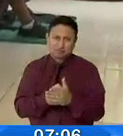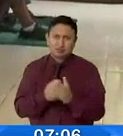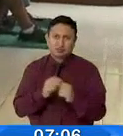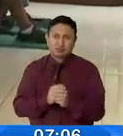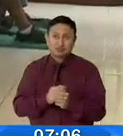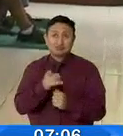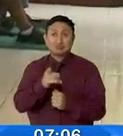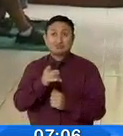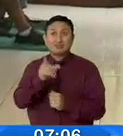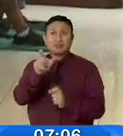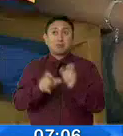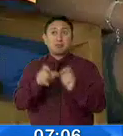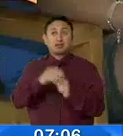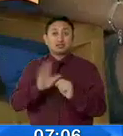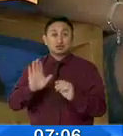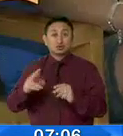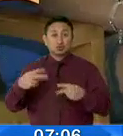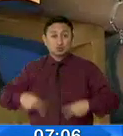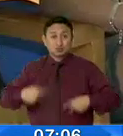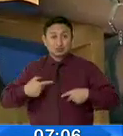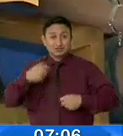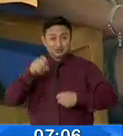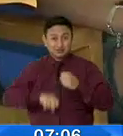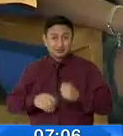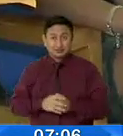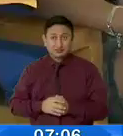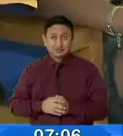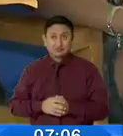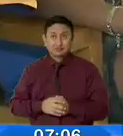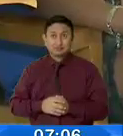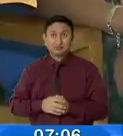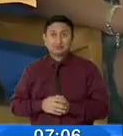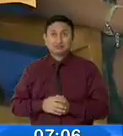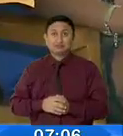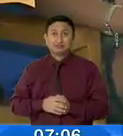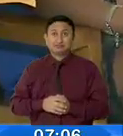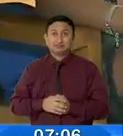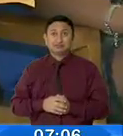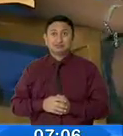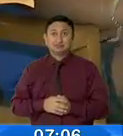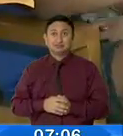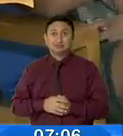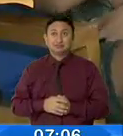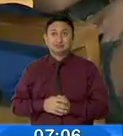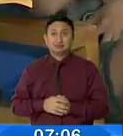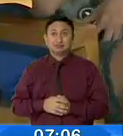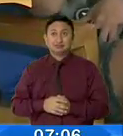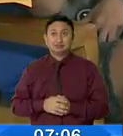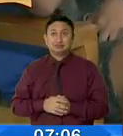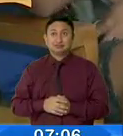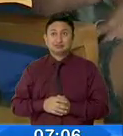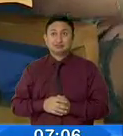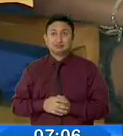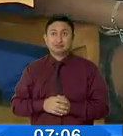destrocen las vidas, pero también las familias ecuatorianas. En Quito informó Andrea Urbe.